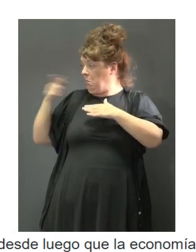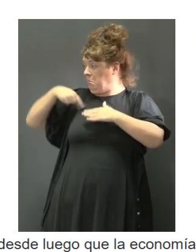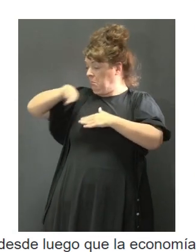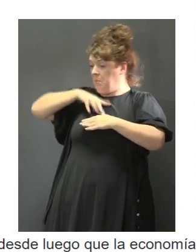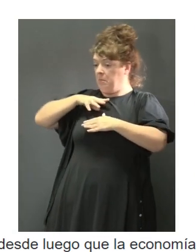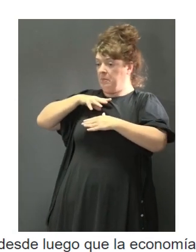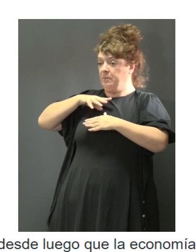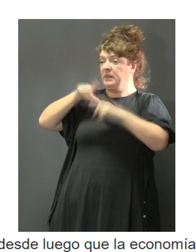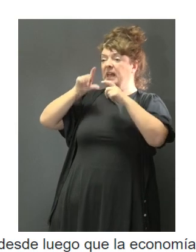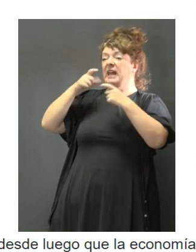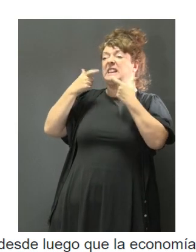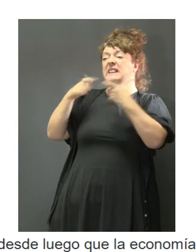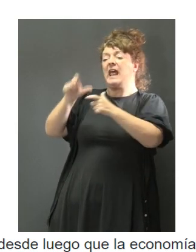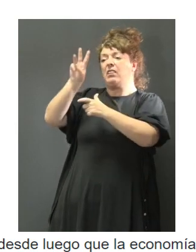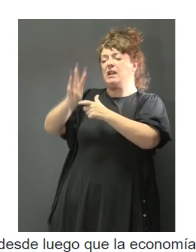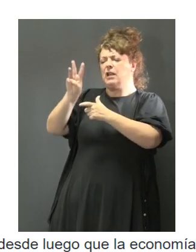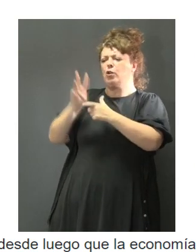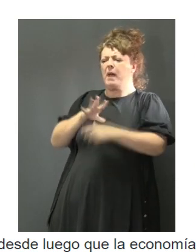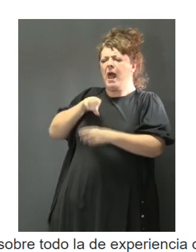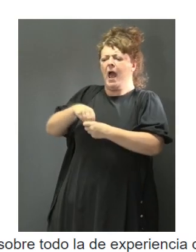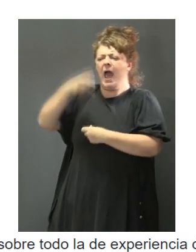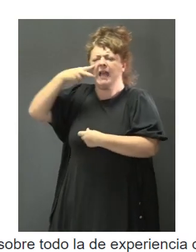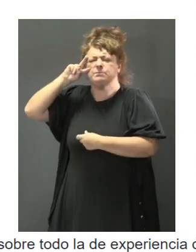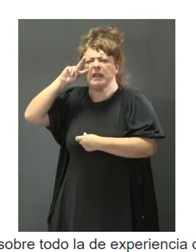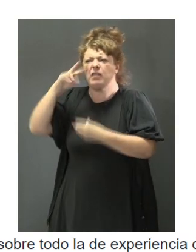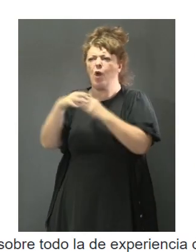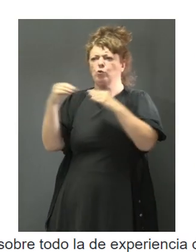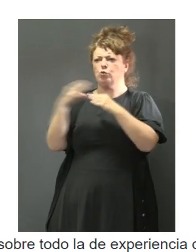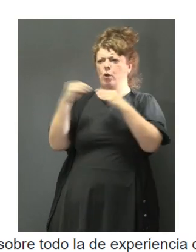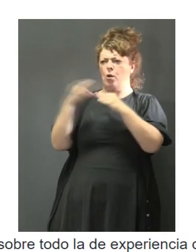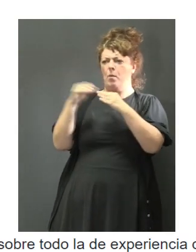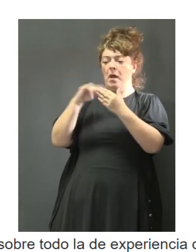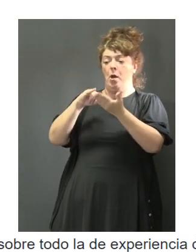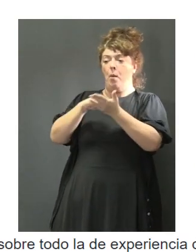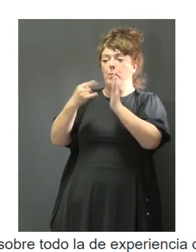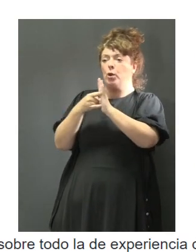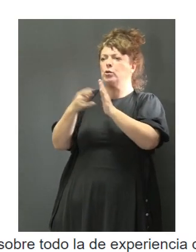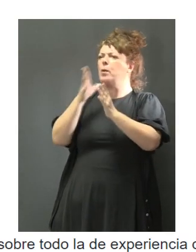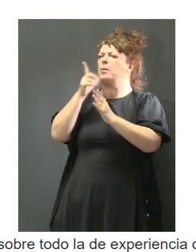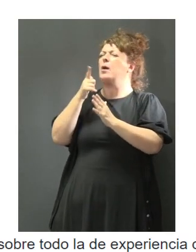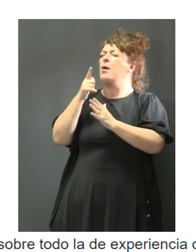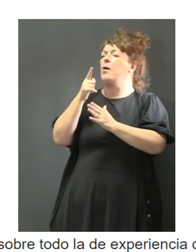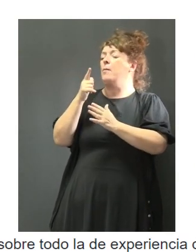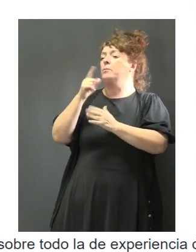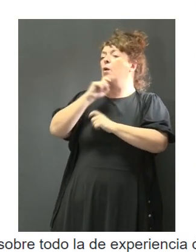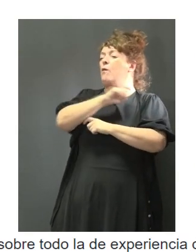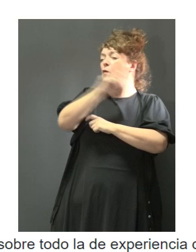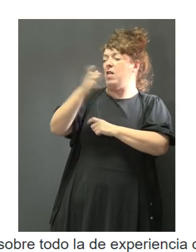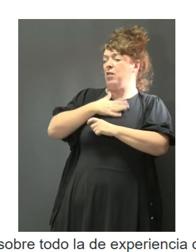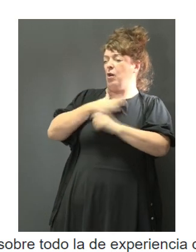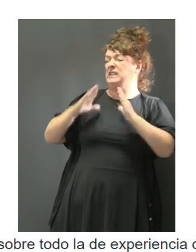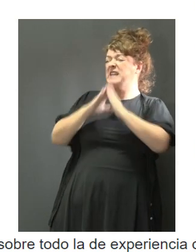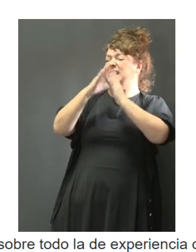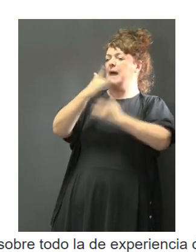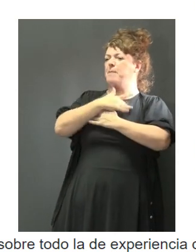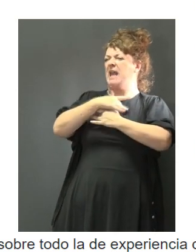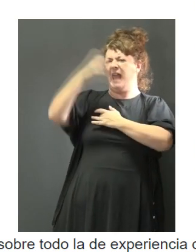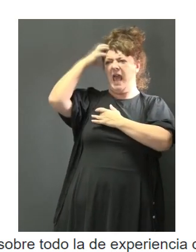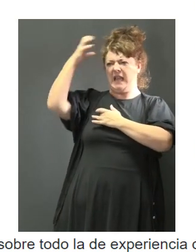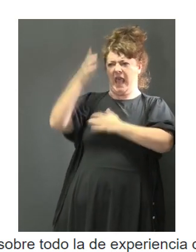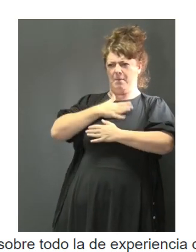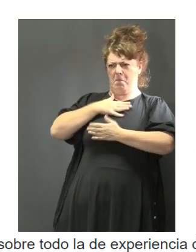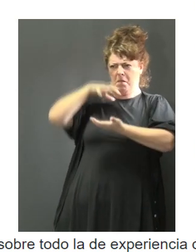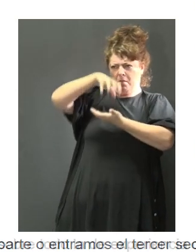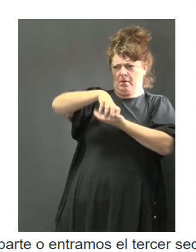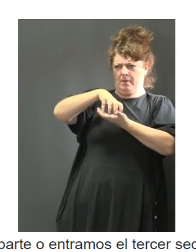entramos el tercer sector. Cada vez más nos llegan proyectos, por ejemplo, en Fundación Santa María la Real, y como 3 proyectos que